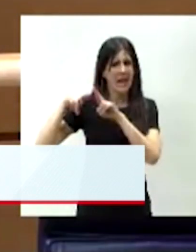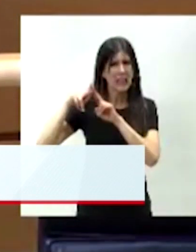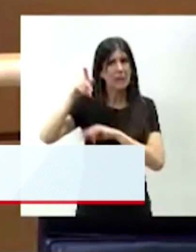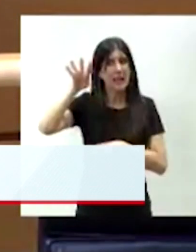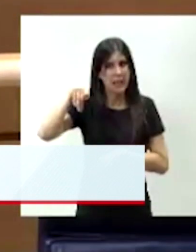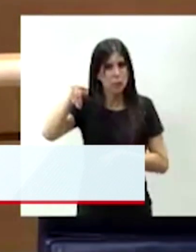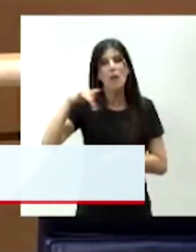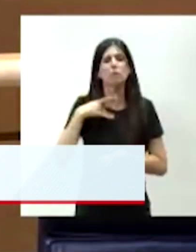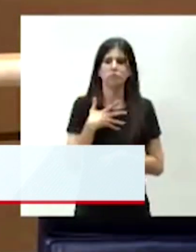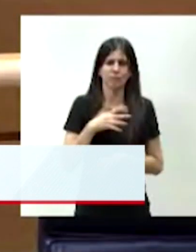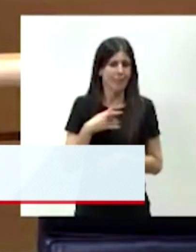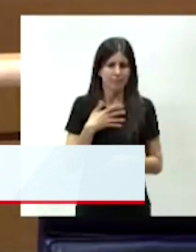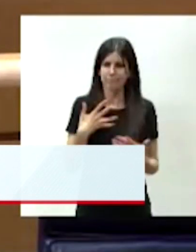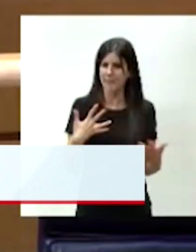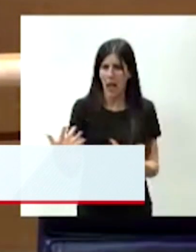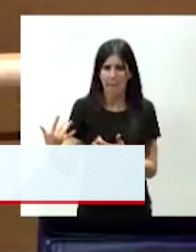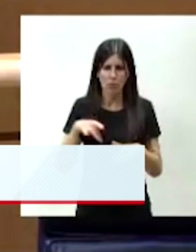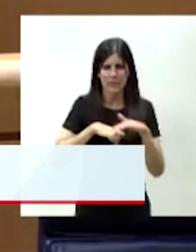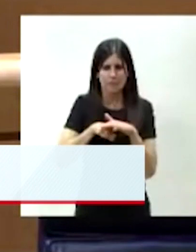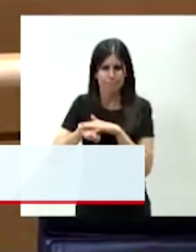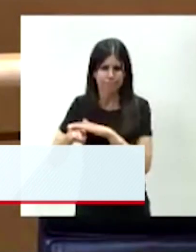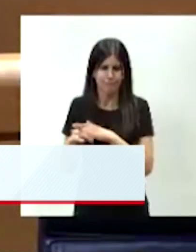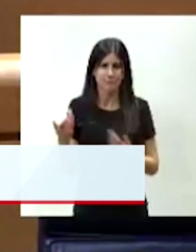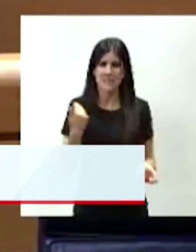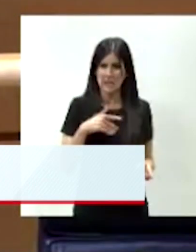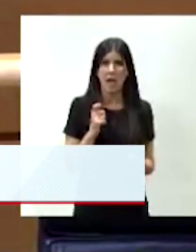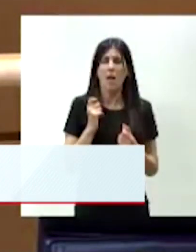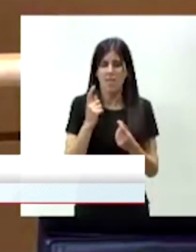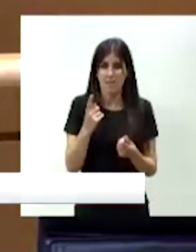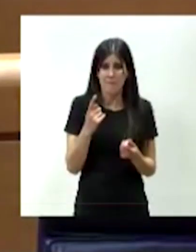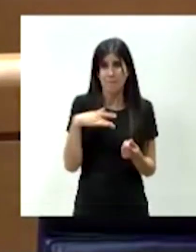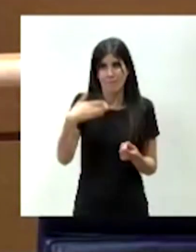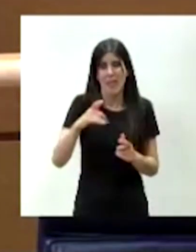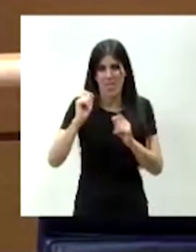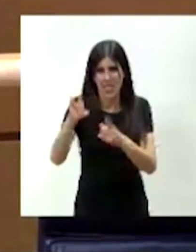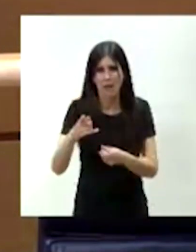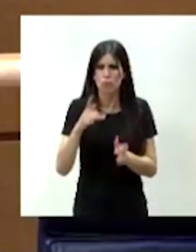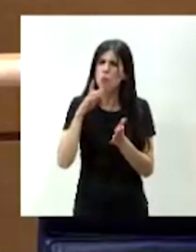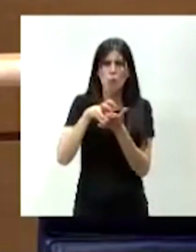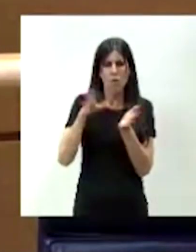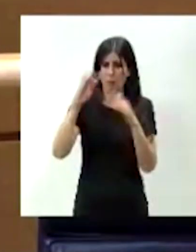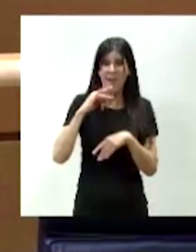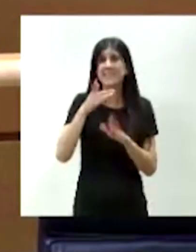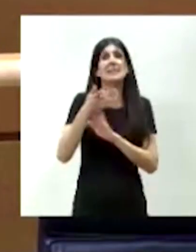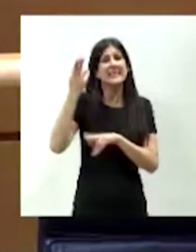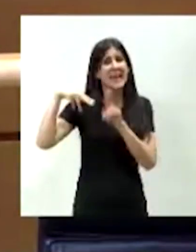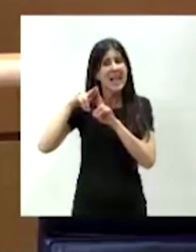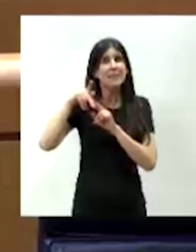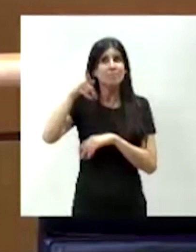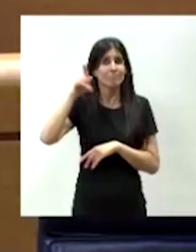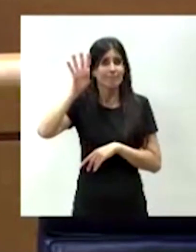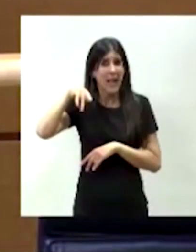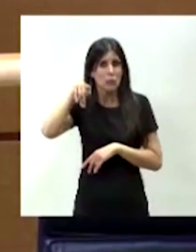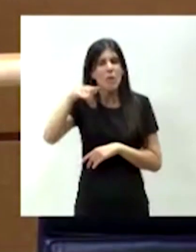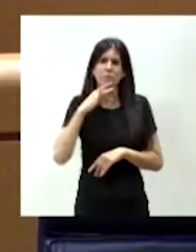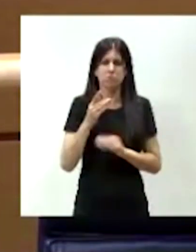hará todo lo posible para agilizar esa llegada. No le quepa ninguna duda. Es más, la Generalitat de Cataluña es una de las administraciones que más rápido está actuando